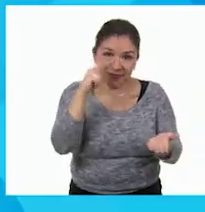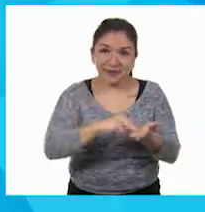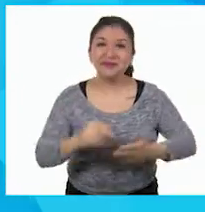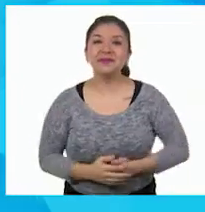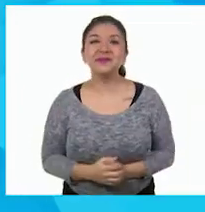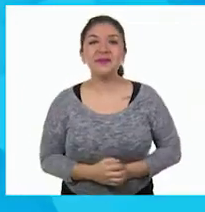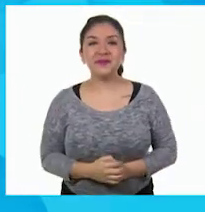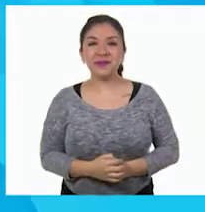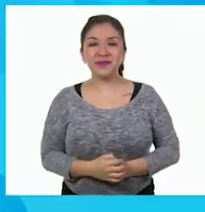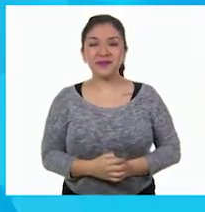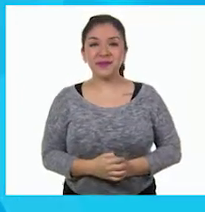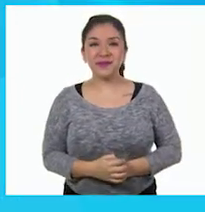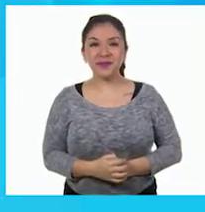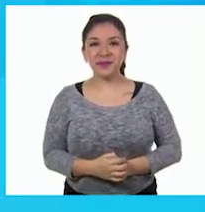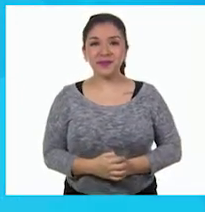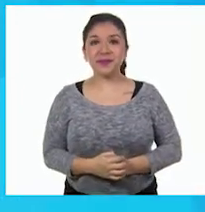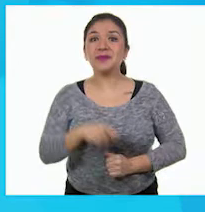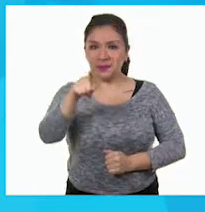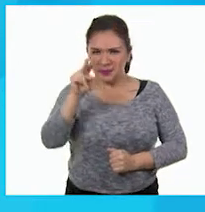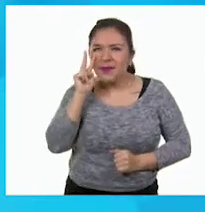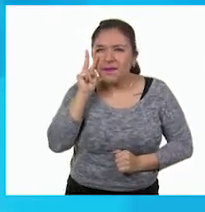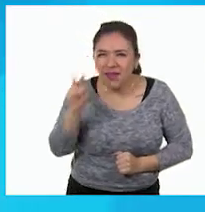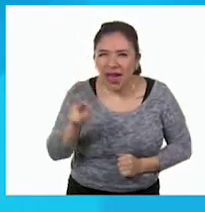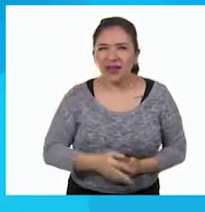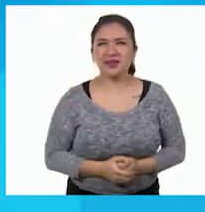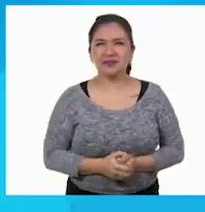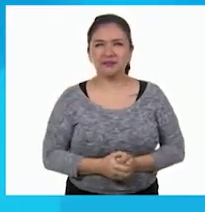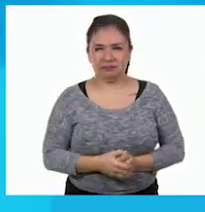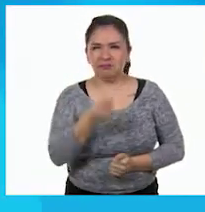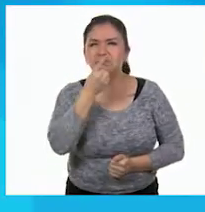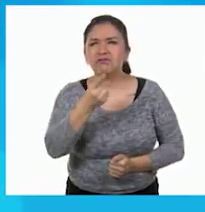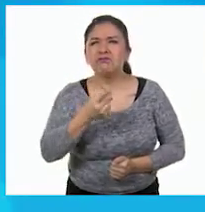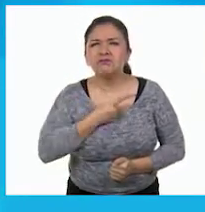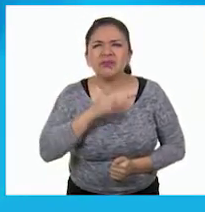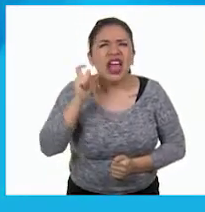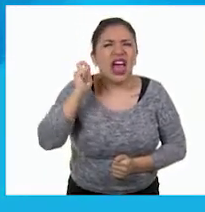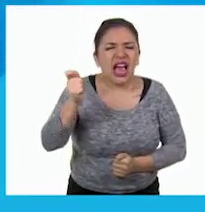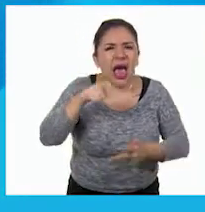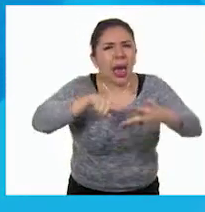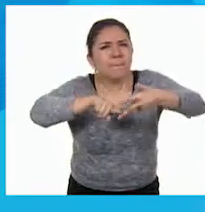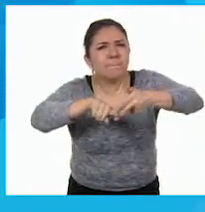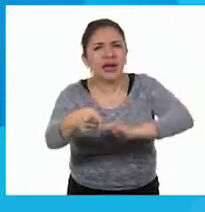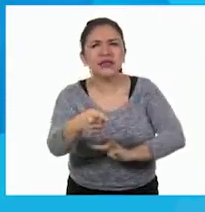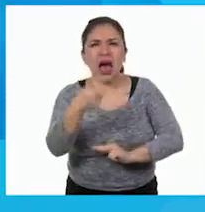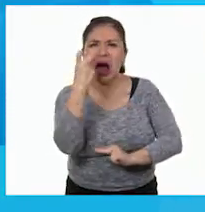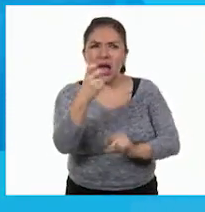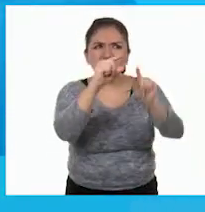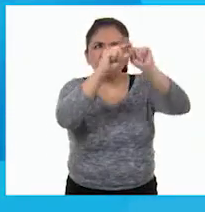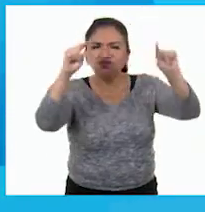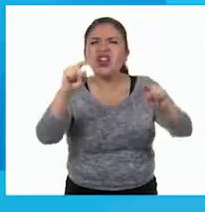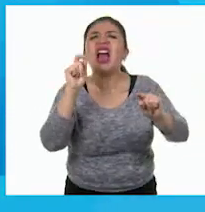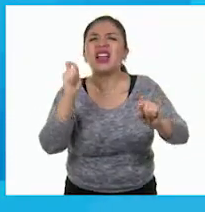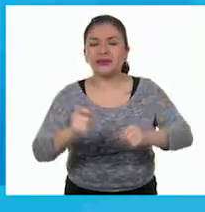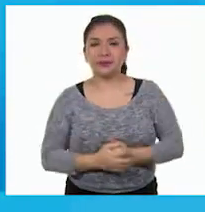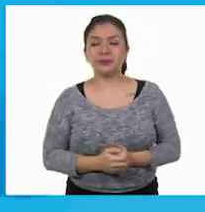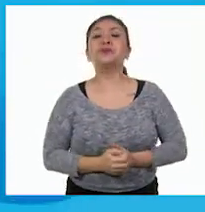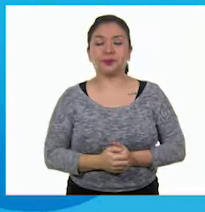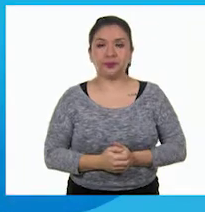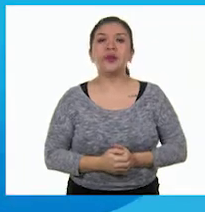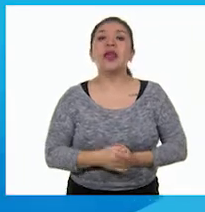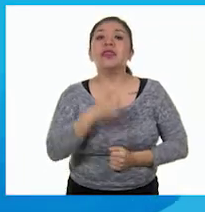ver. Mira, ven. Fíjate, ¿puedes leerme cómo inicia esta página, por favor? Perfecto.